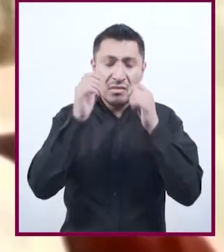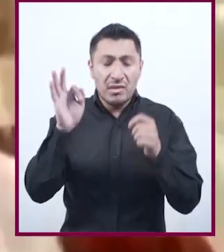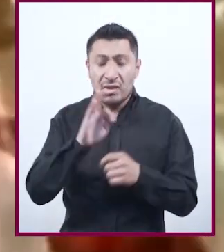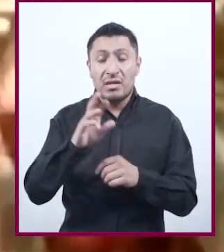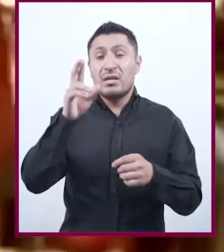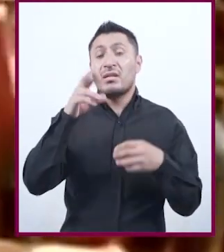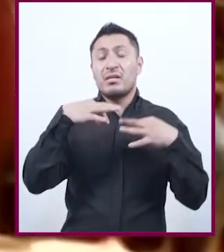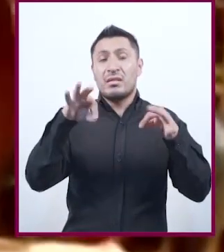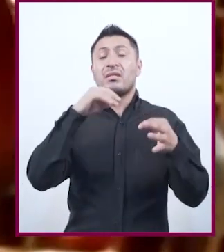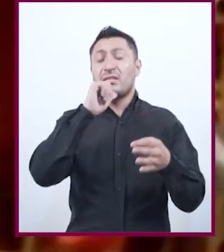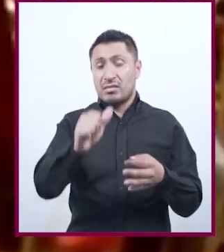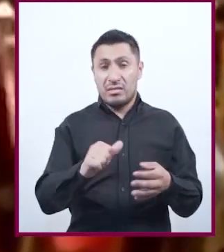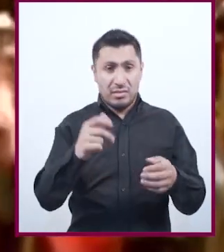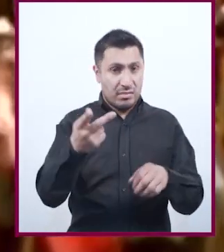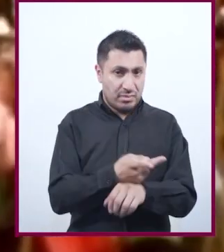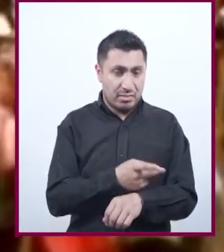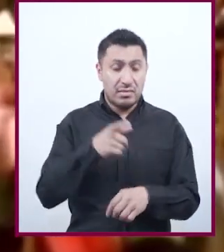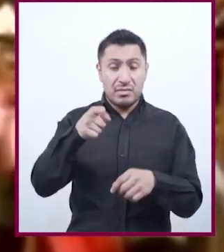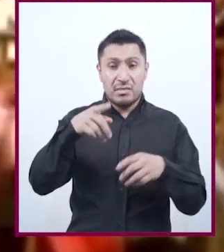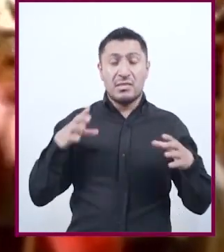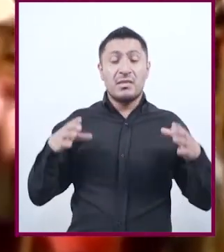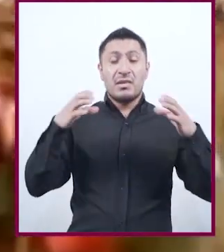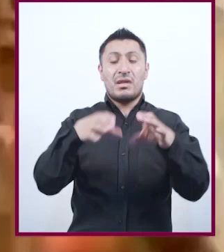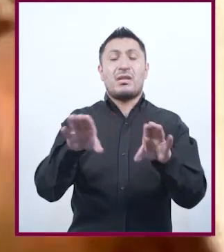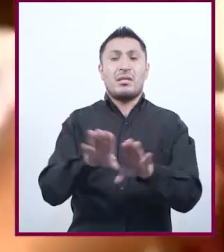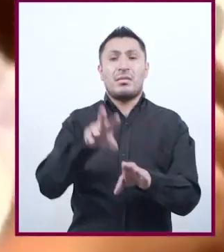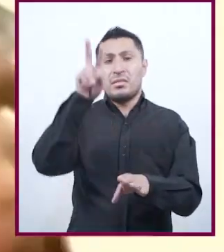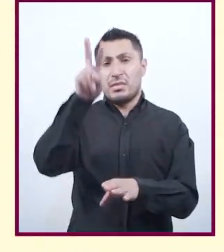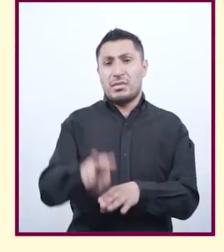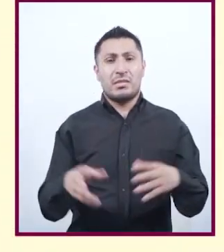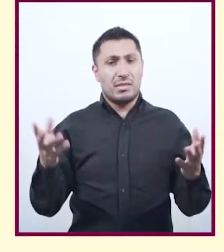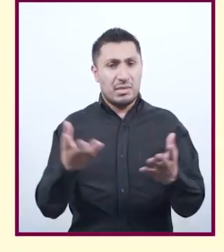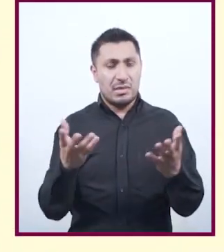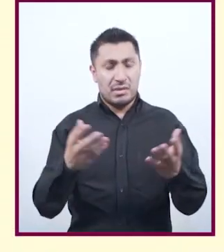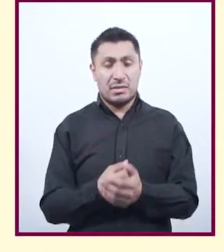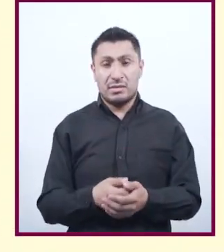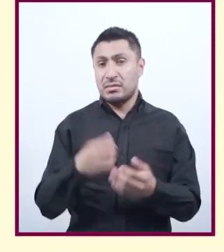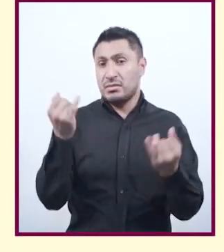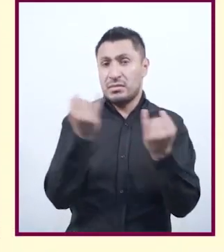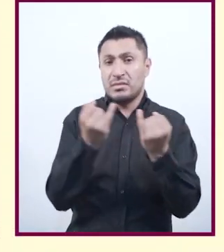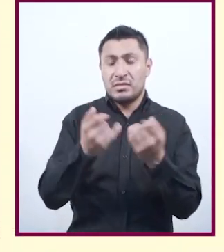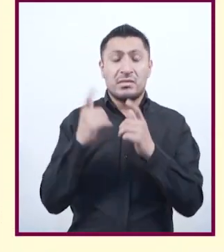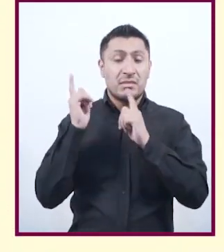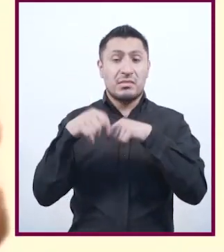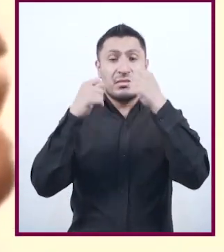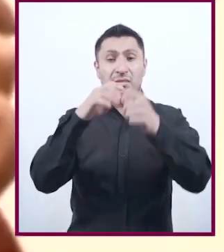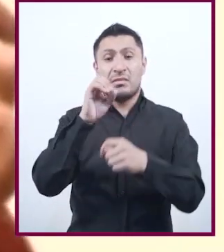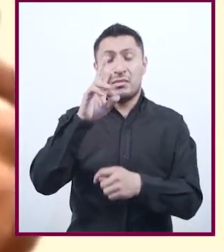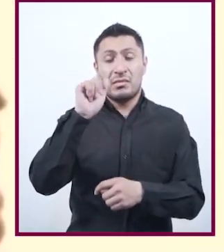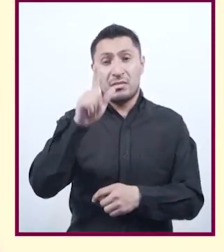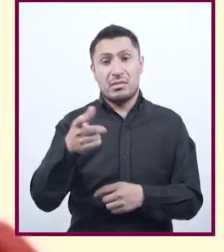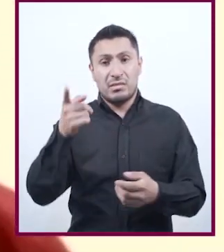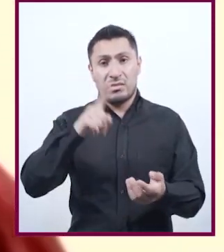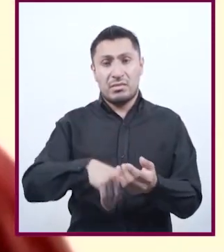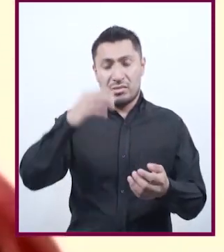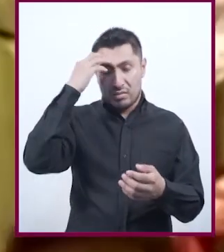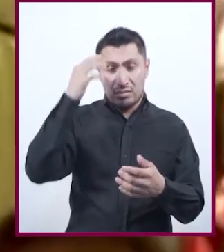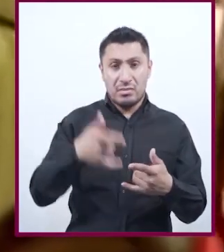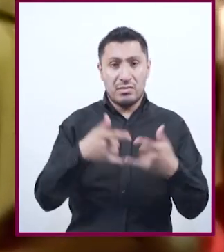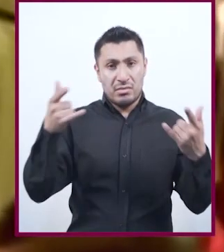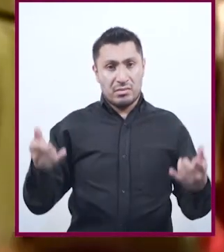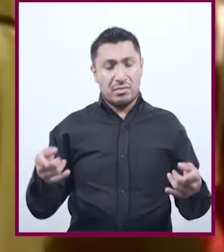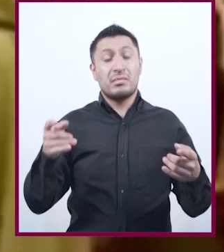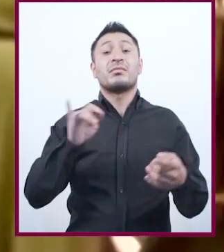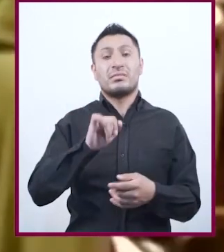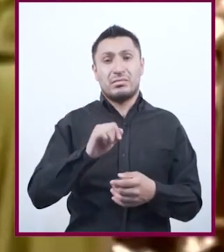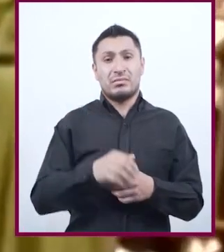que no haya documentos que lo respalden. La comunidad lo toma como cierto. Y también la tradición oral forma parte de la conciencia